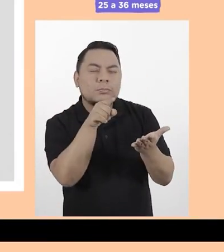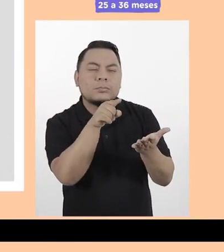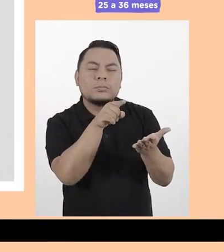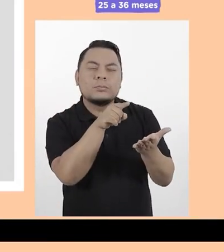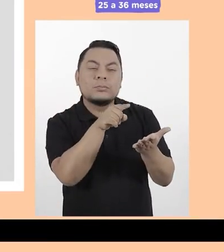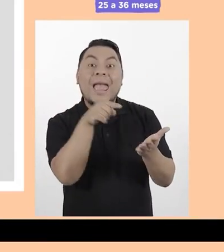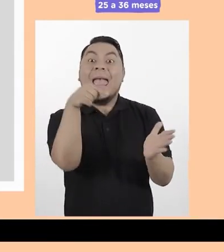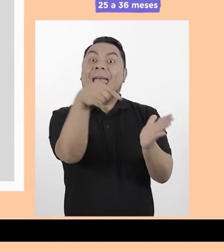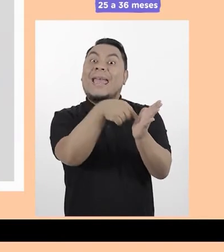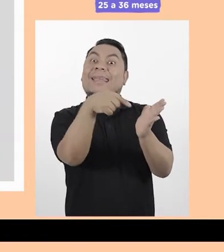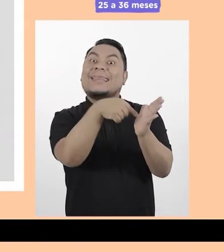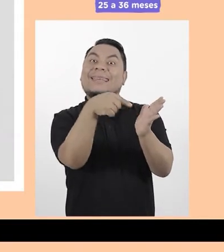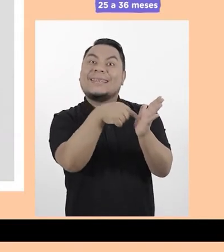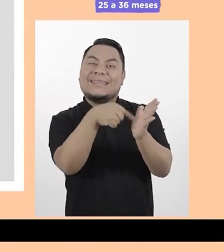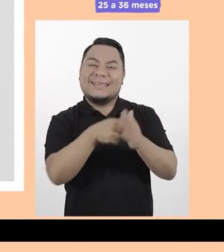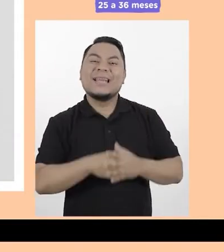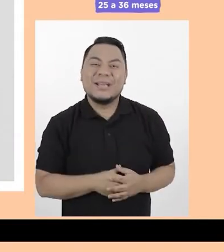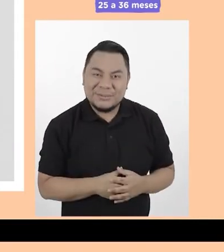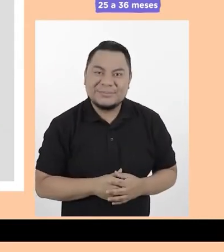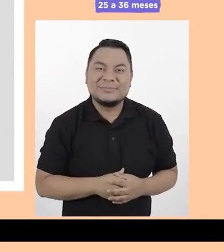dice: ¡Aquí!